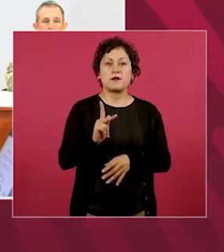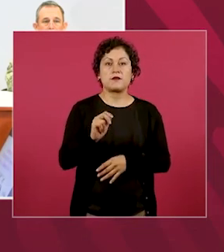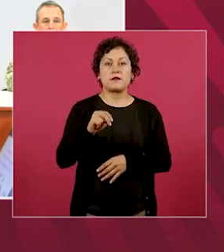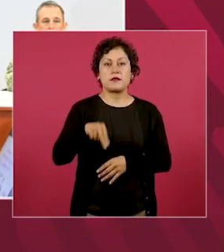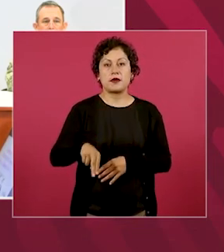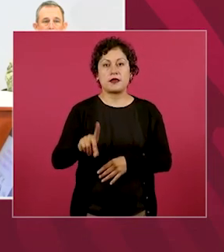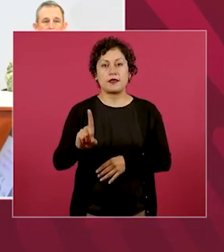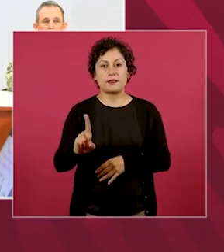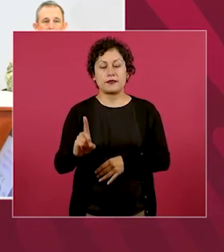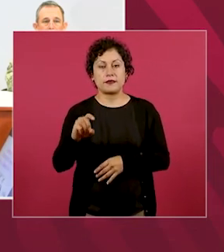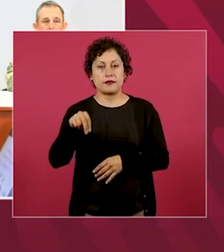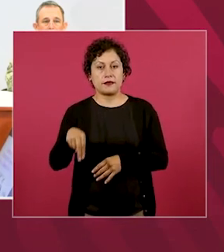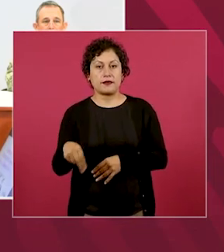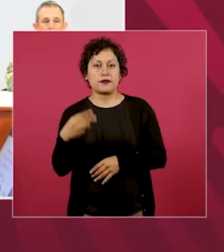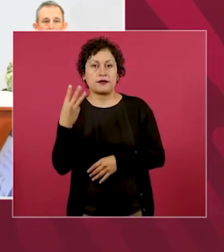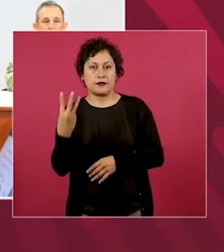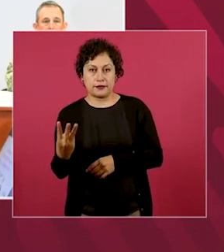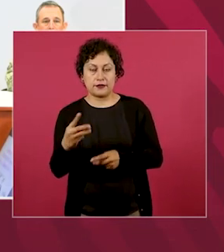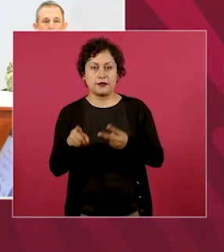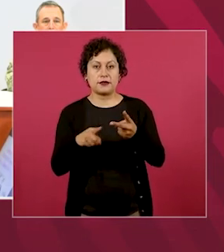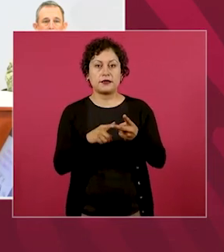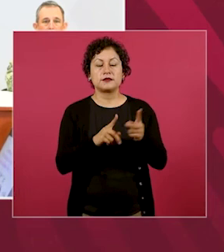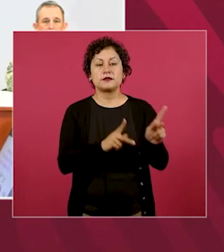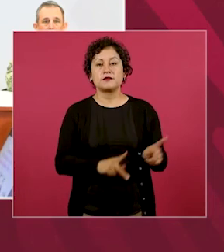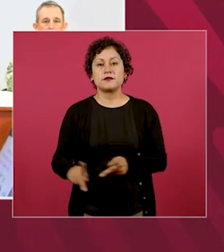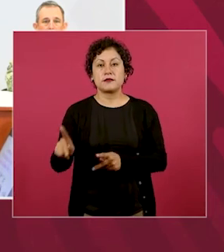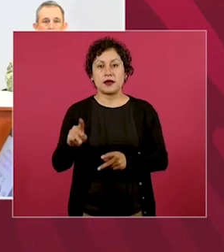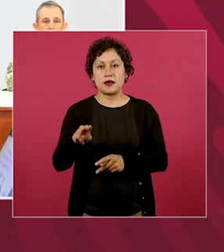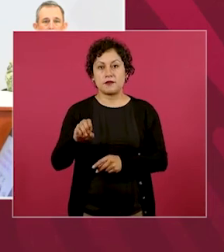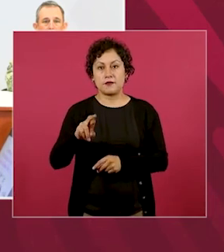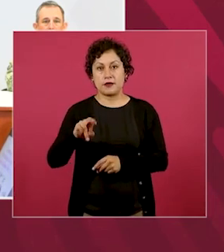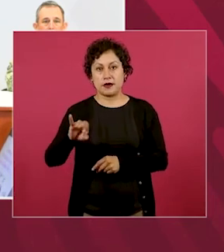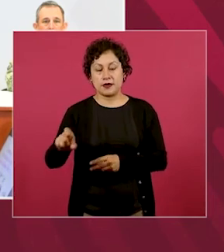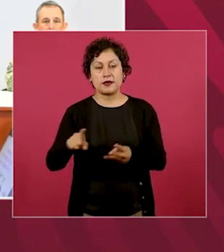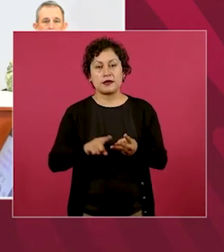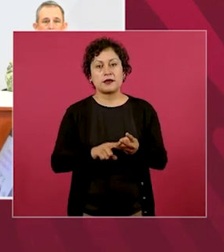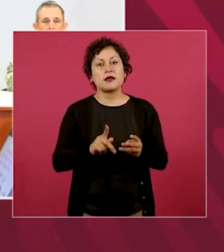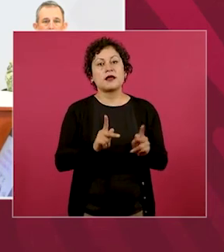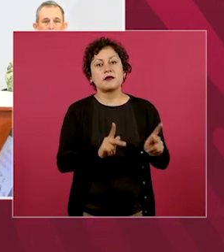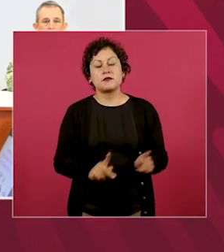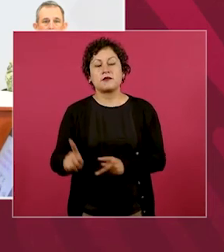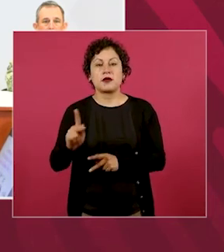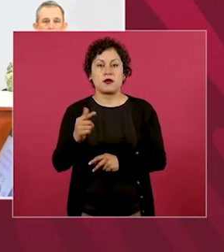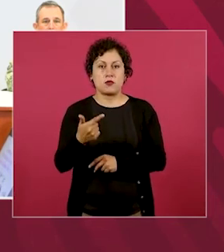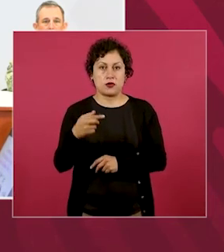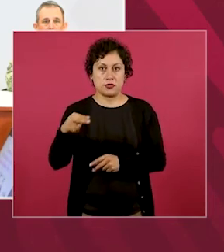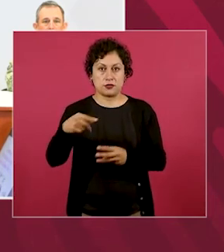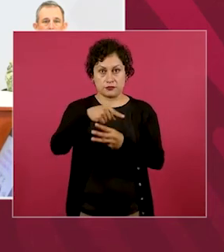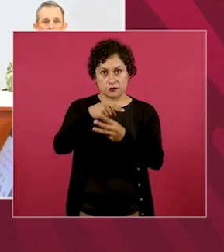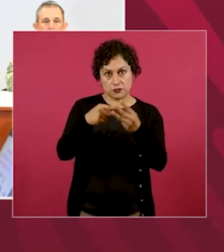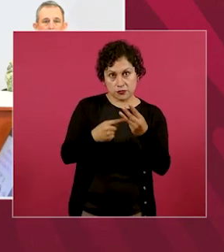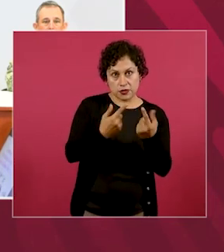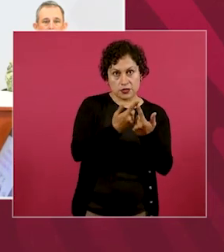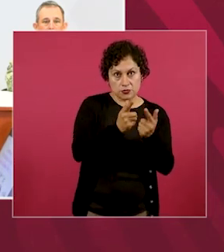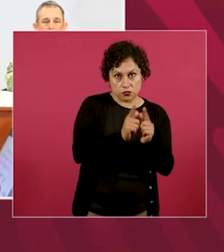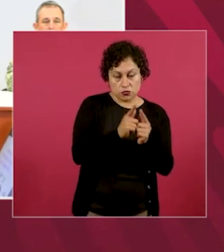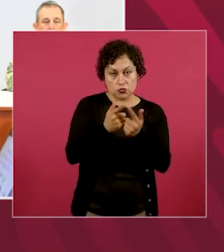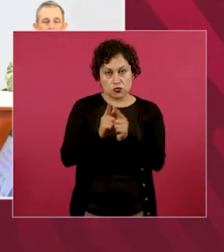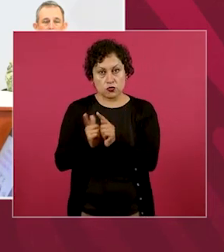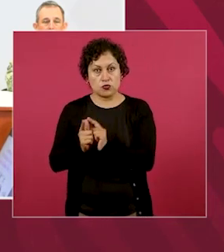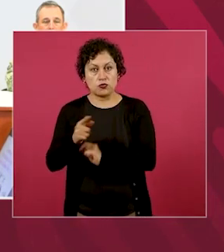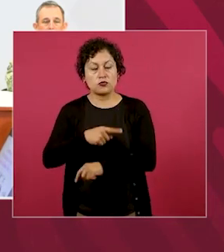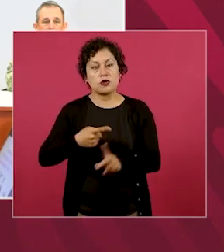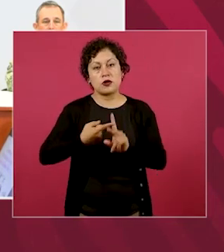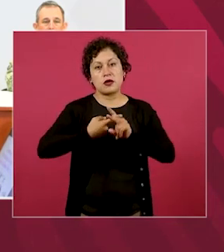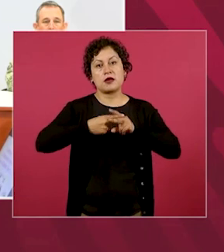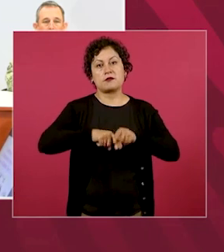DN3, el plan Marina y el plan Guardia Nacional. Que las acciones preventivas realizadas por